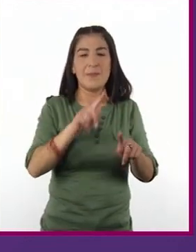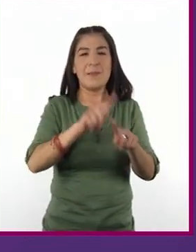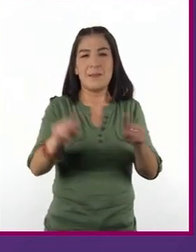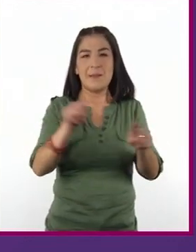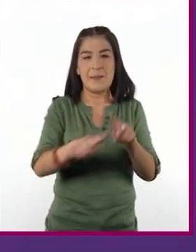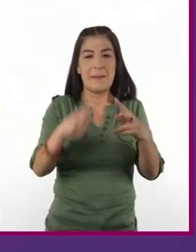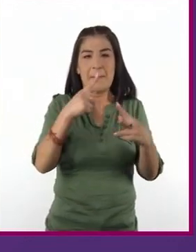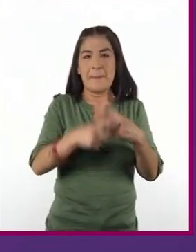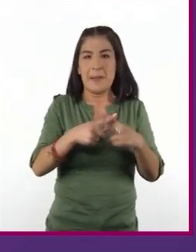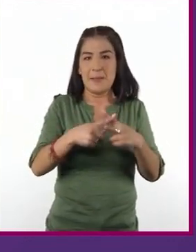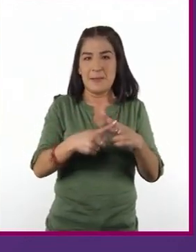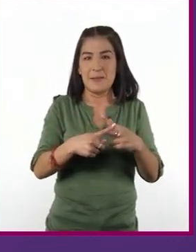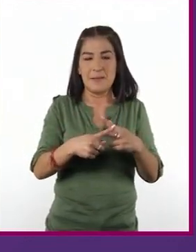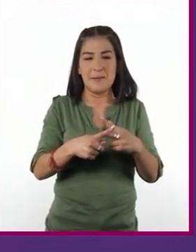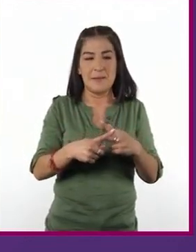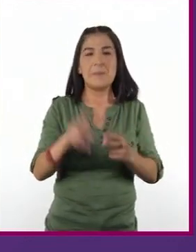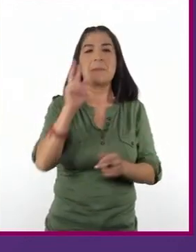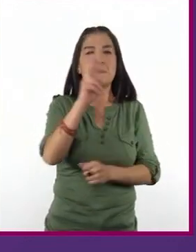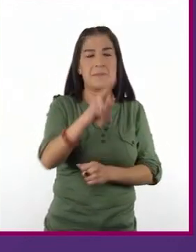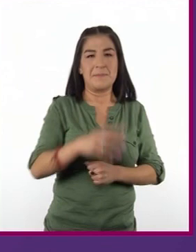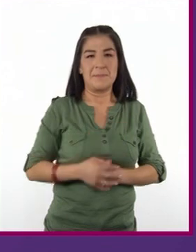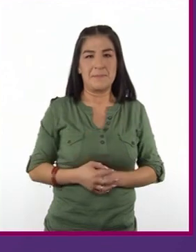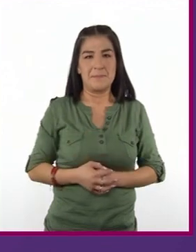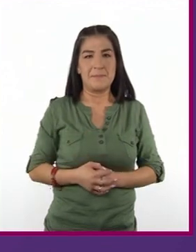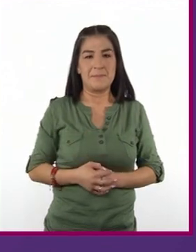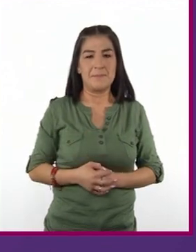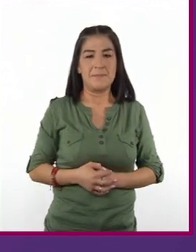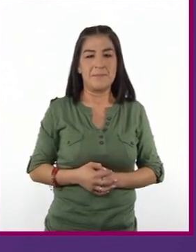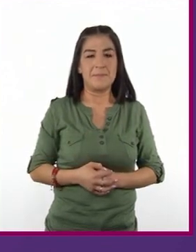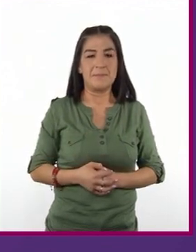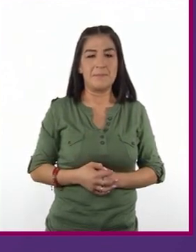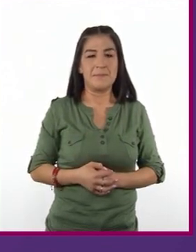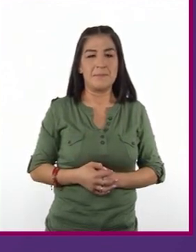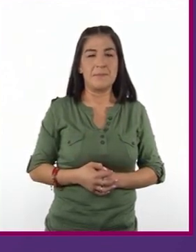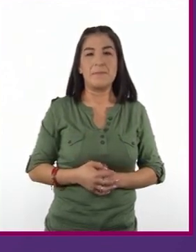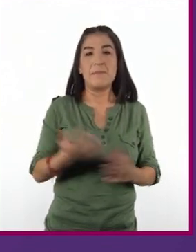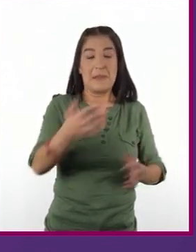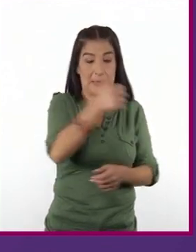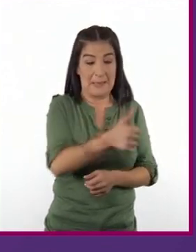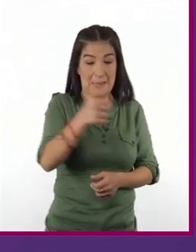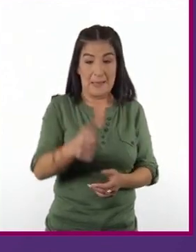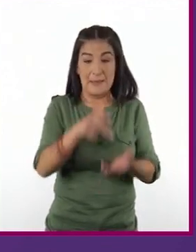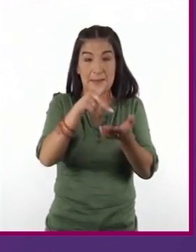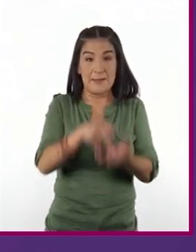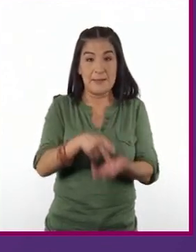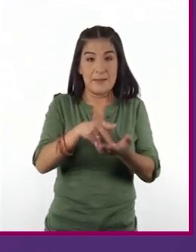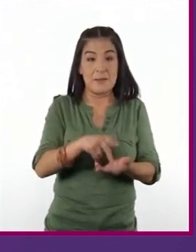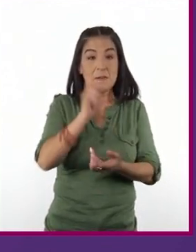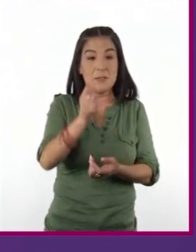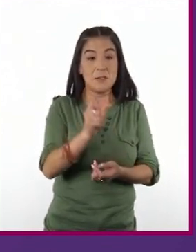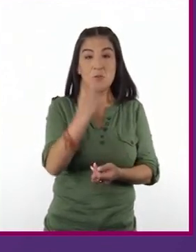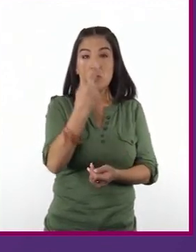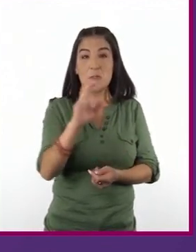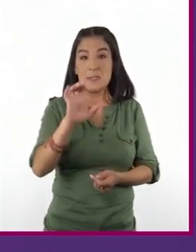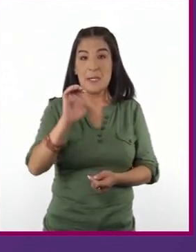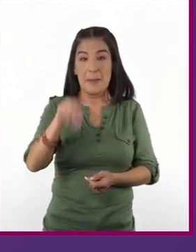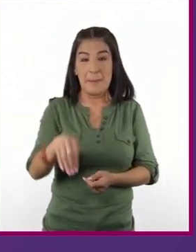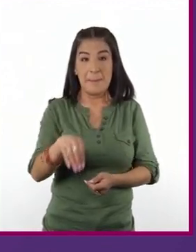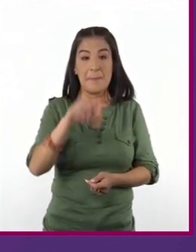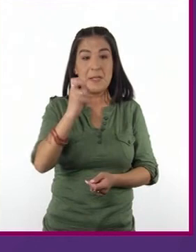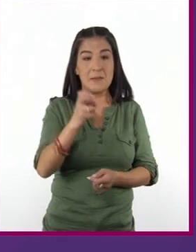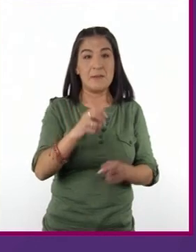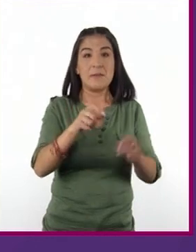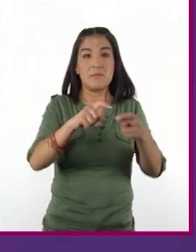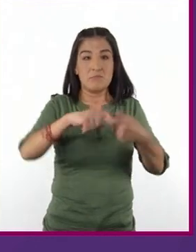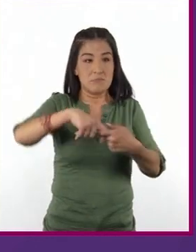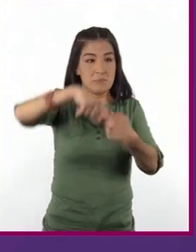términos matemáticos? Veamos. Si por cada kilogramo hay un aumento de 2 centímetros en la longitud del